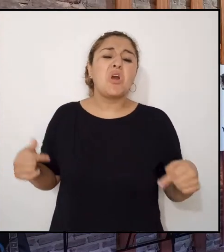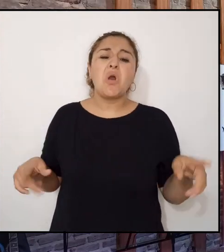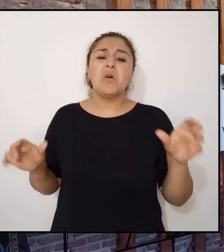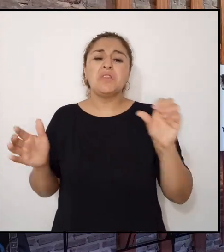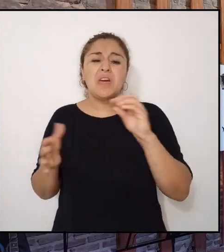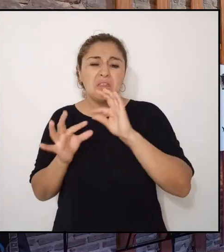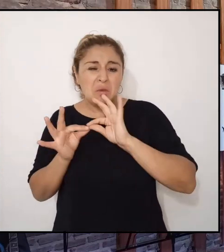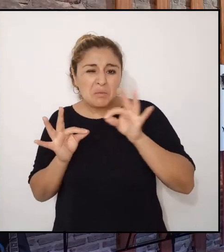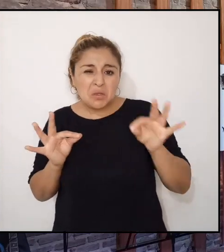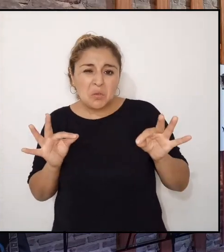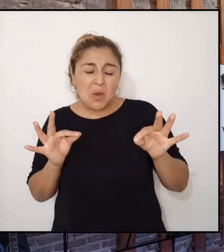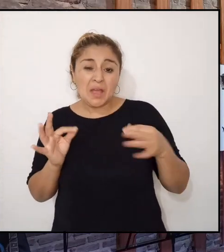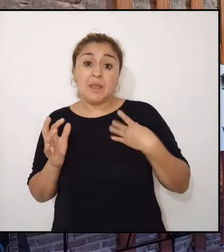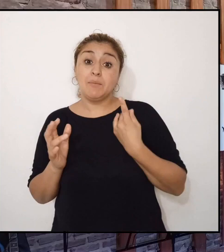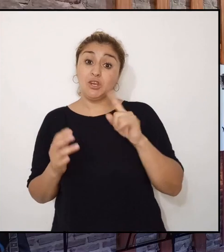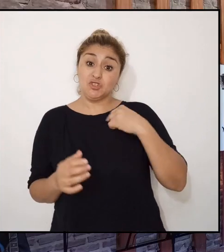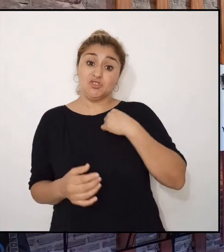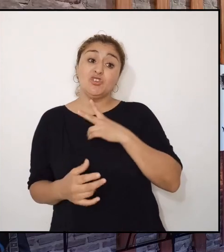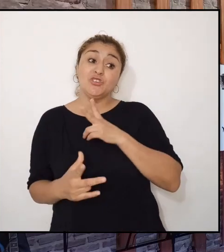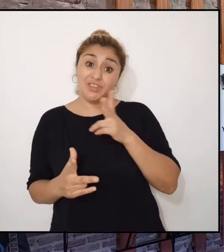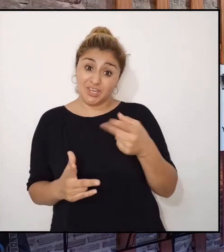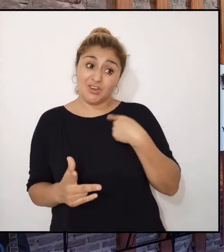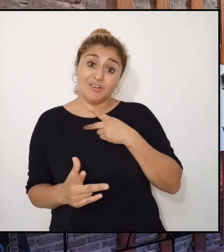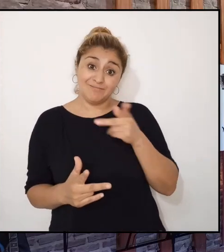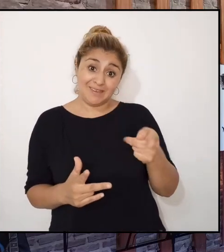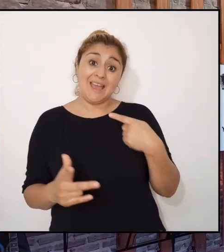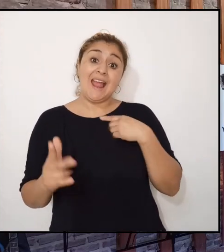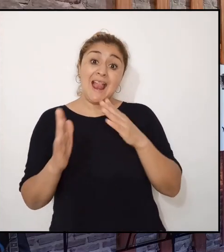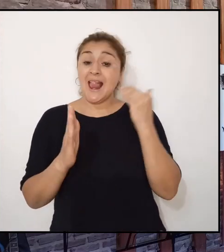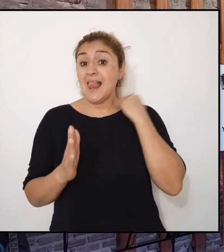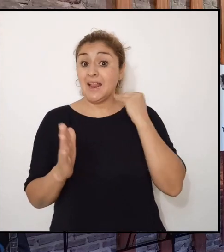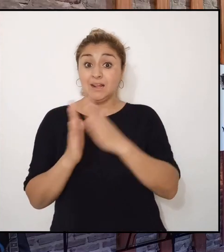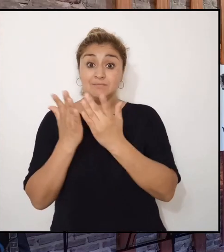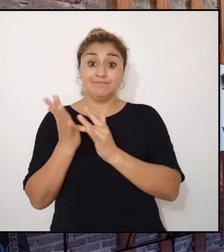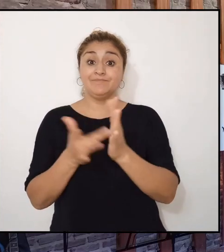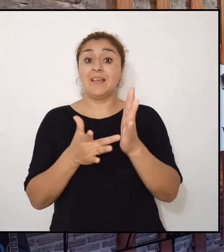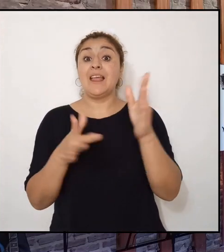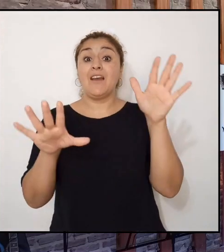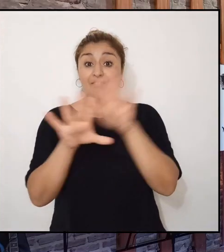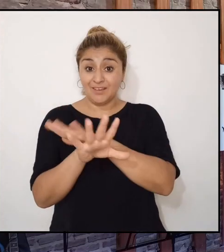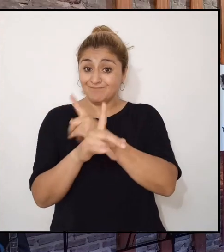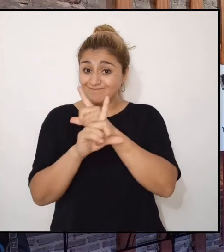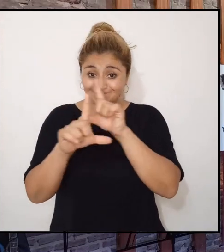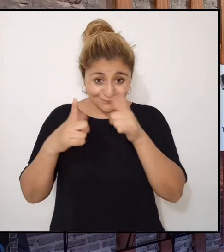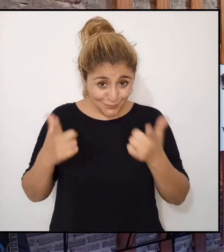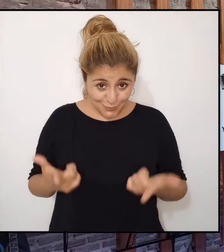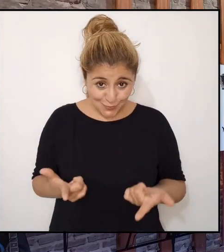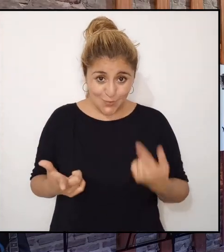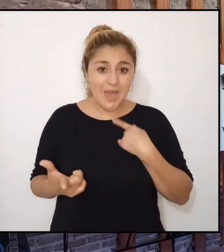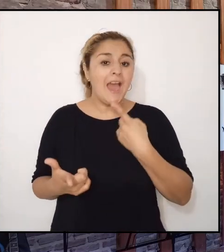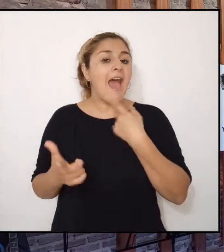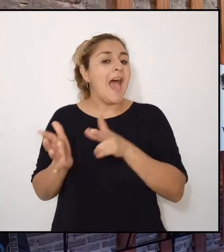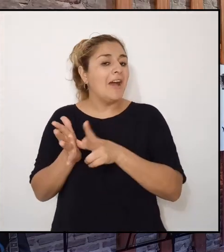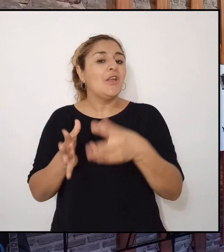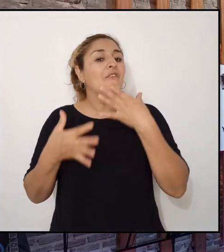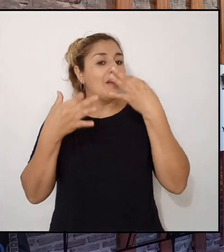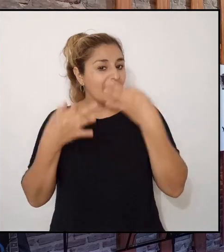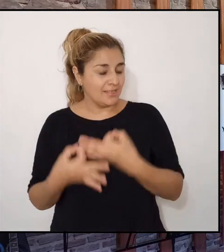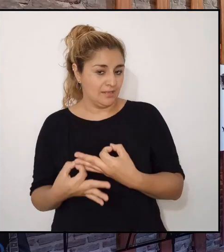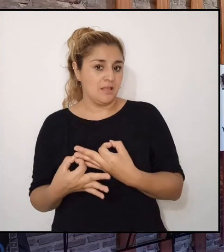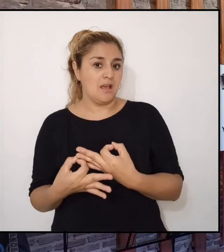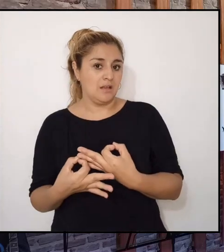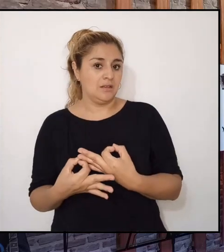Biblia no tiene errores, es inerrable. Es consistente, es